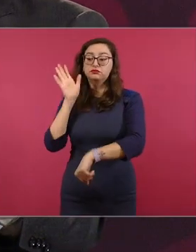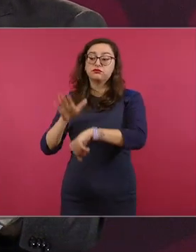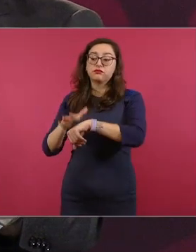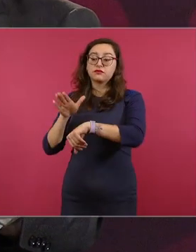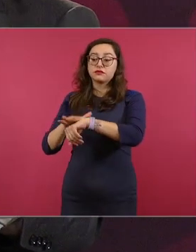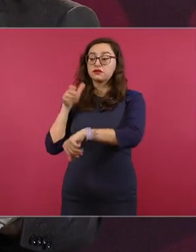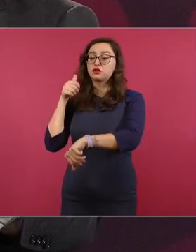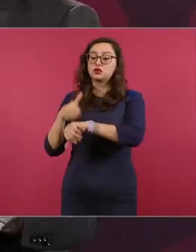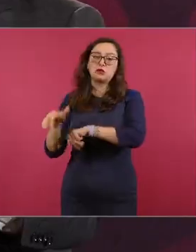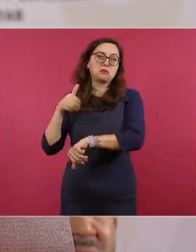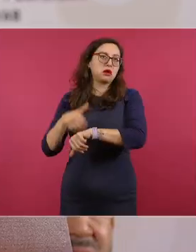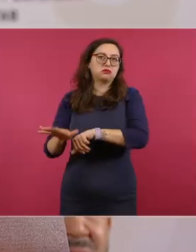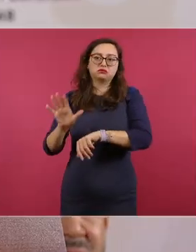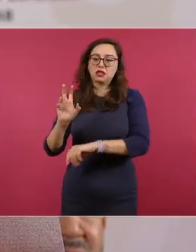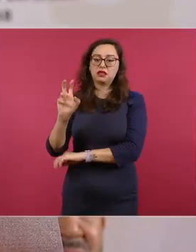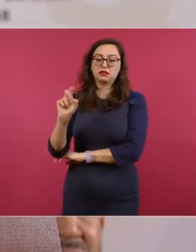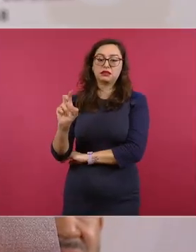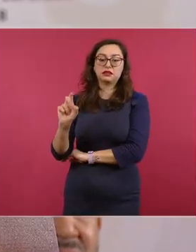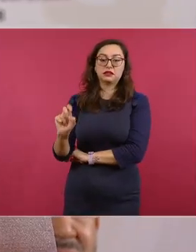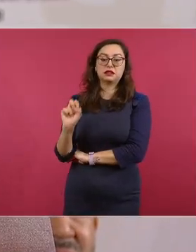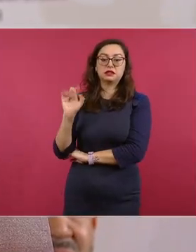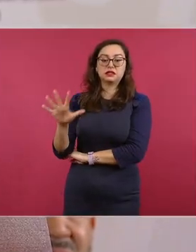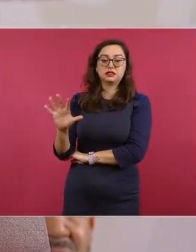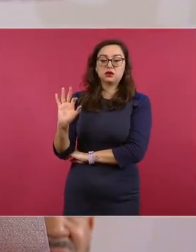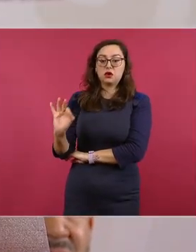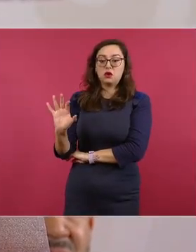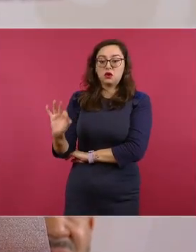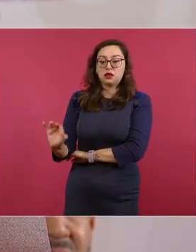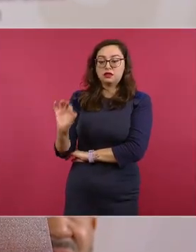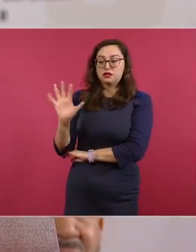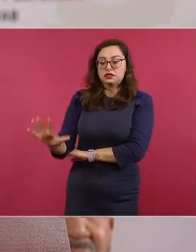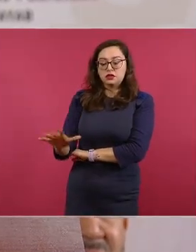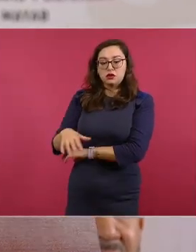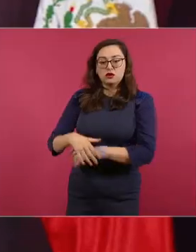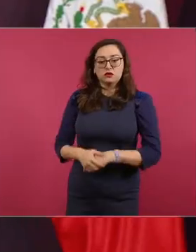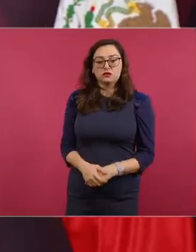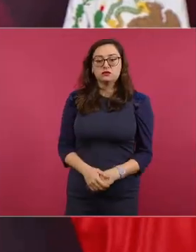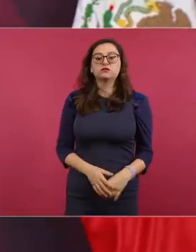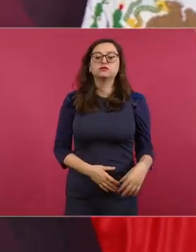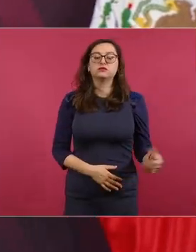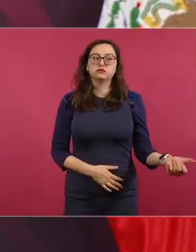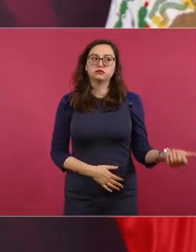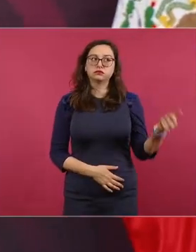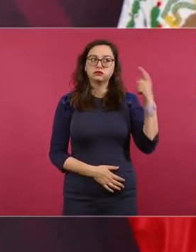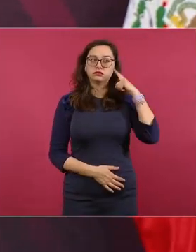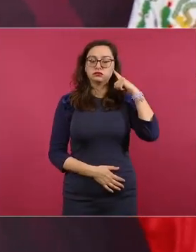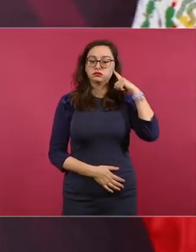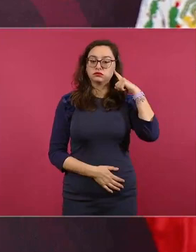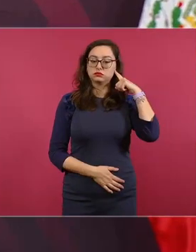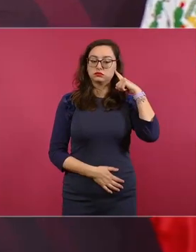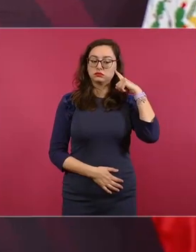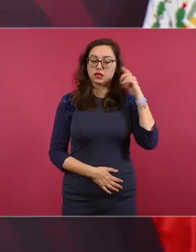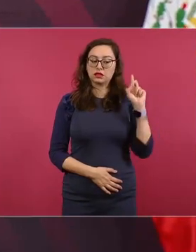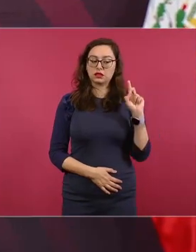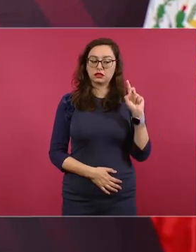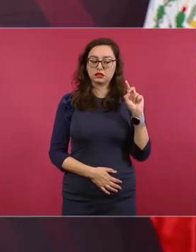se escuchaba por los sistemas de comunicación la clave